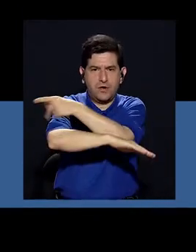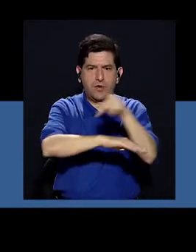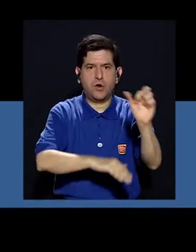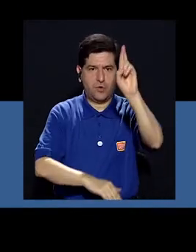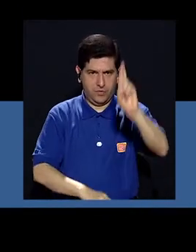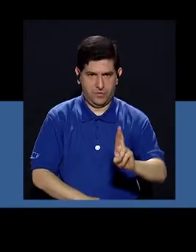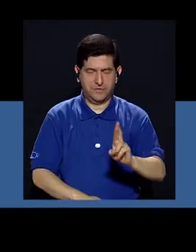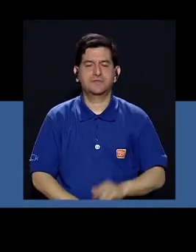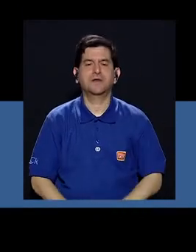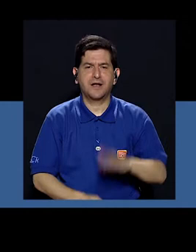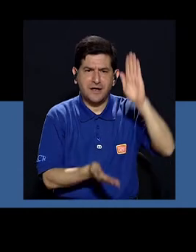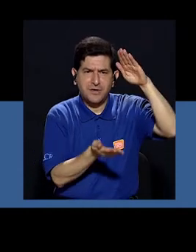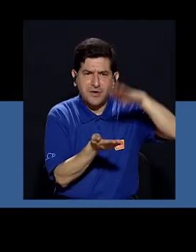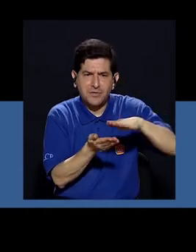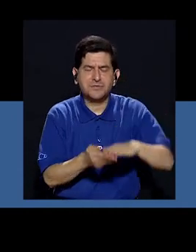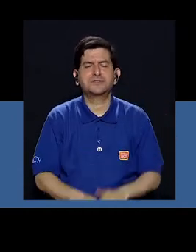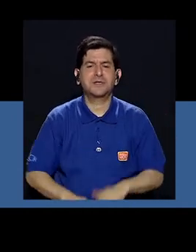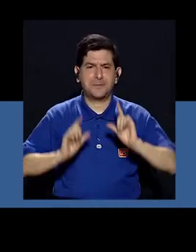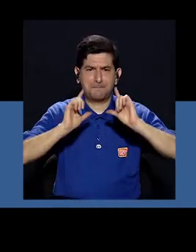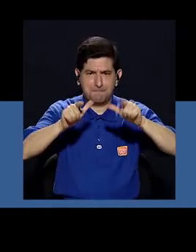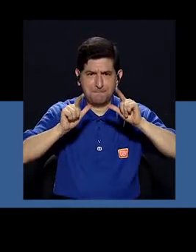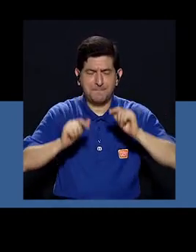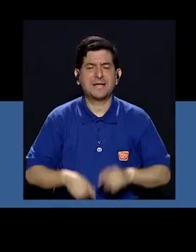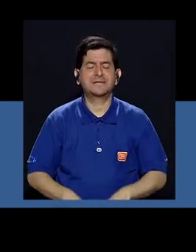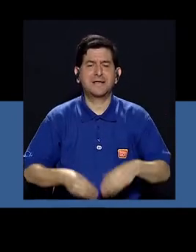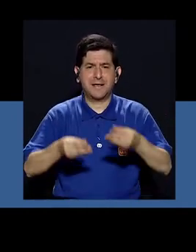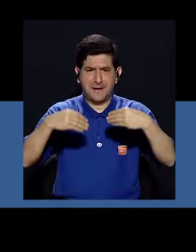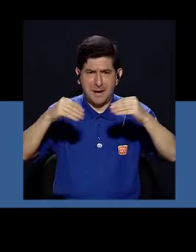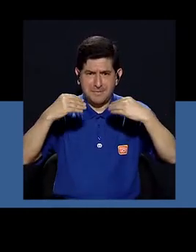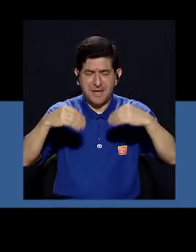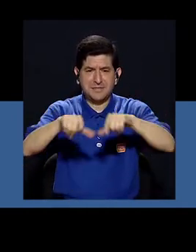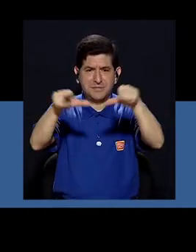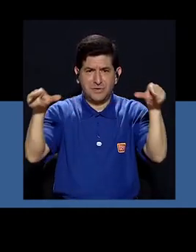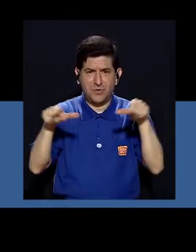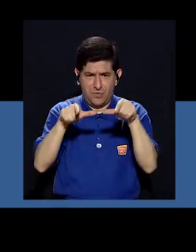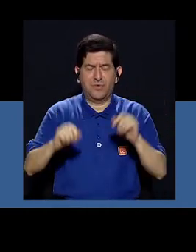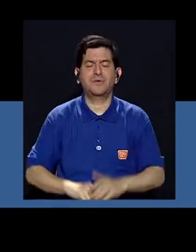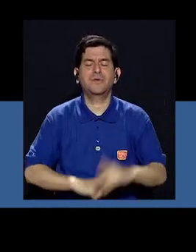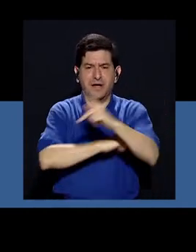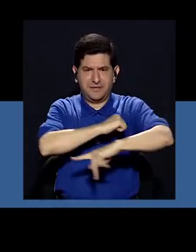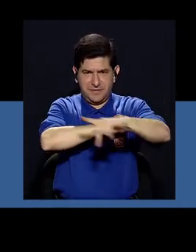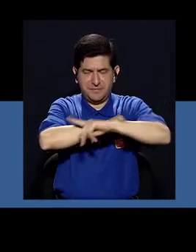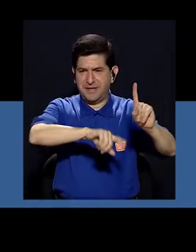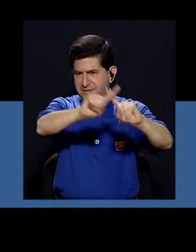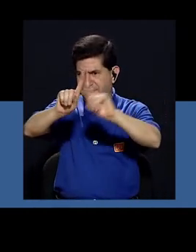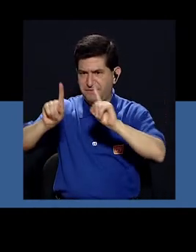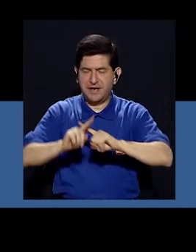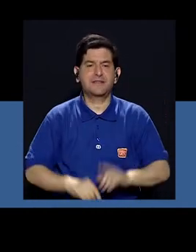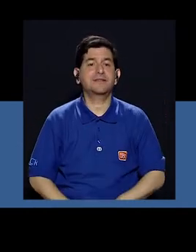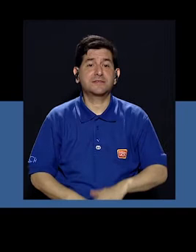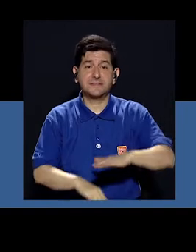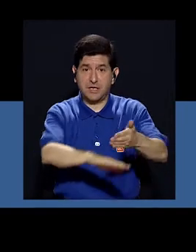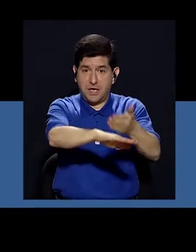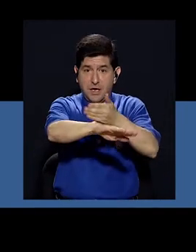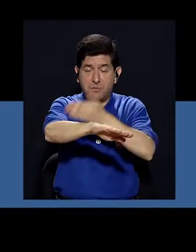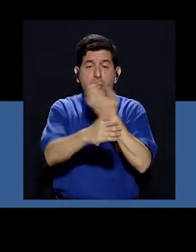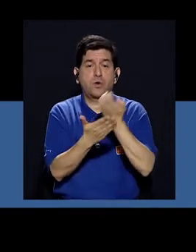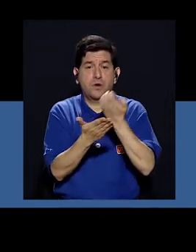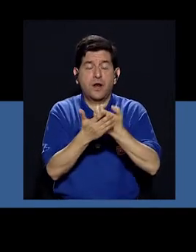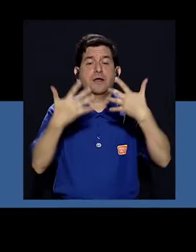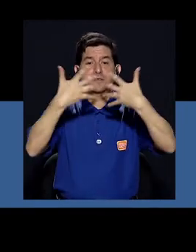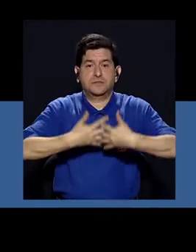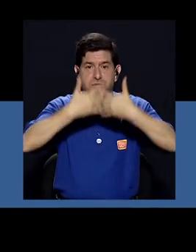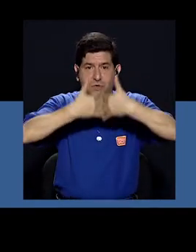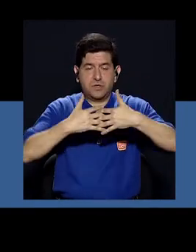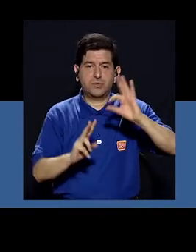playas de Costa Rica, reducir la presencia de plásticos en sitios de disposición final en el país y lograr el crecimiento económico